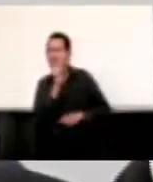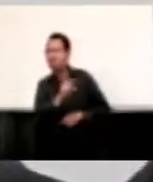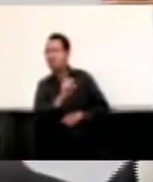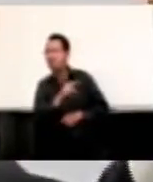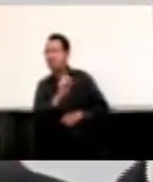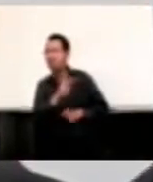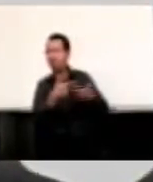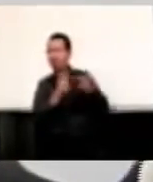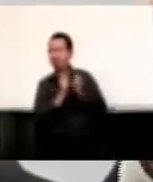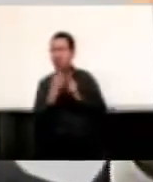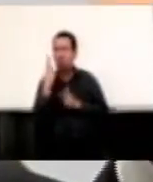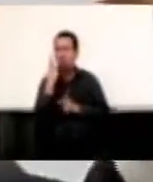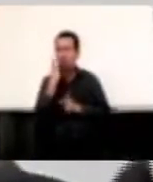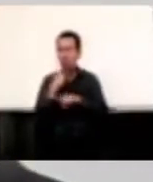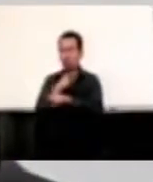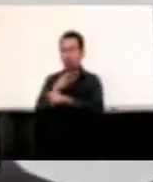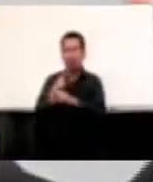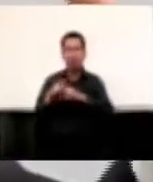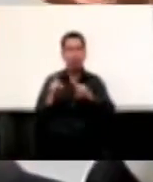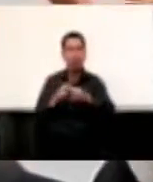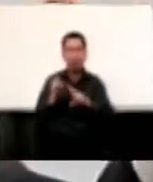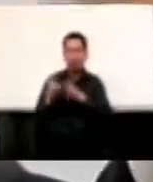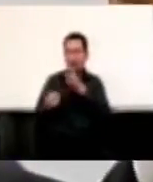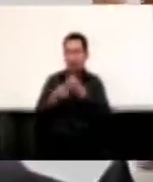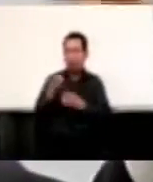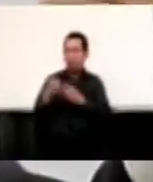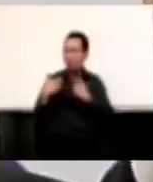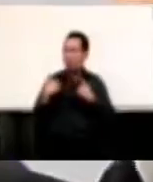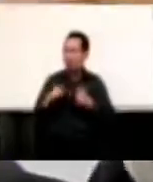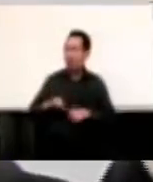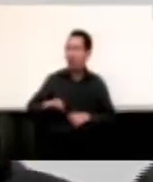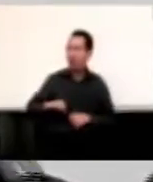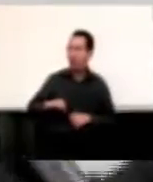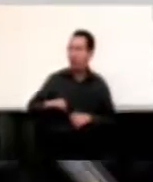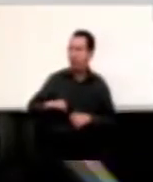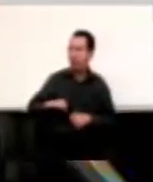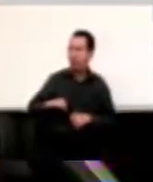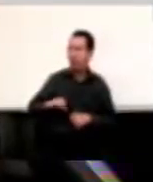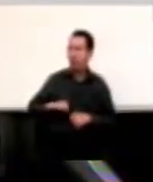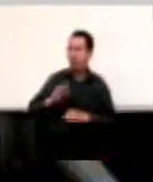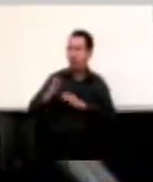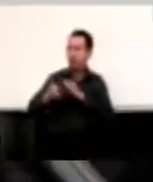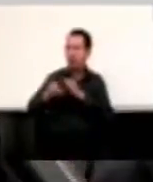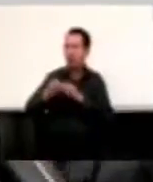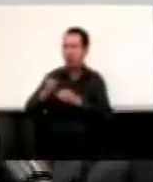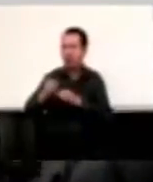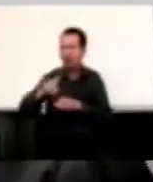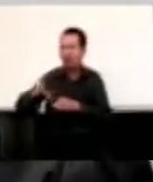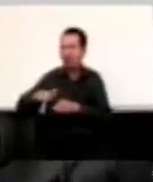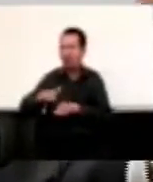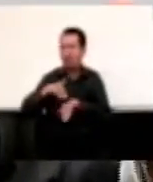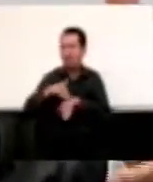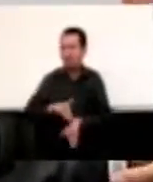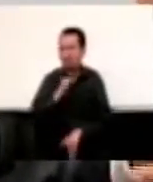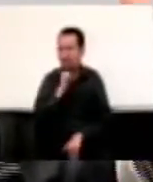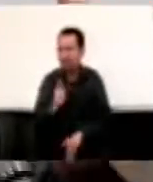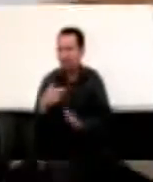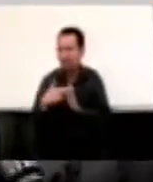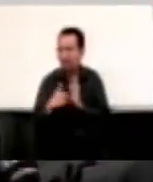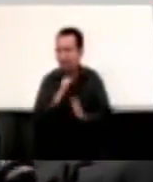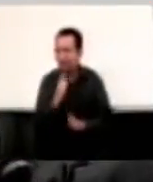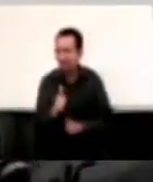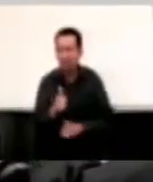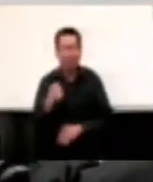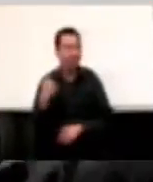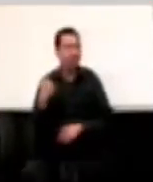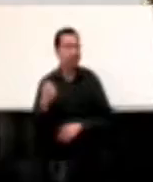es capaz de llevar a cabo su programa de gobierno y no es capaz de cumplir con las promesas que bien decía la consejera. Es muy importante que los partidos cumplan